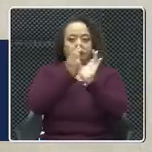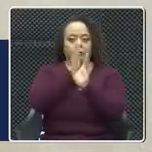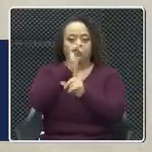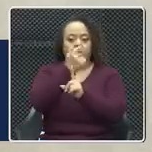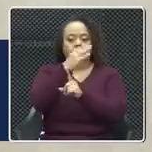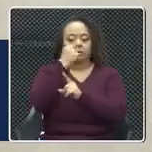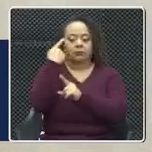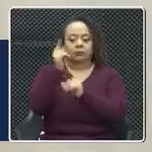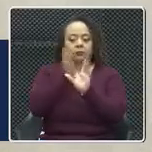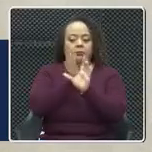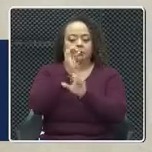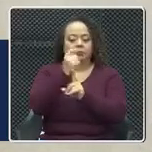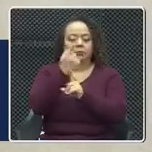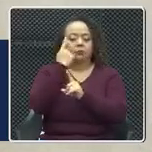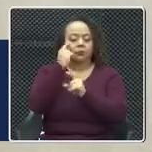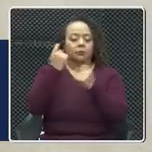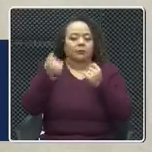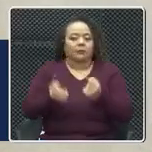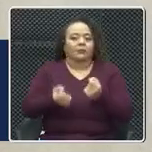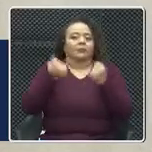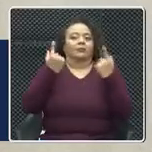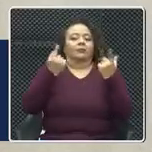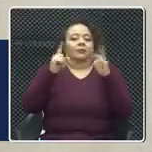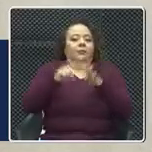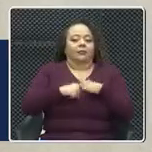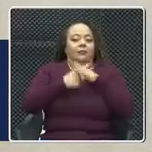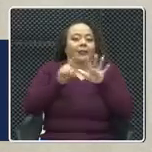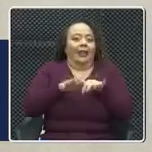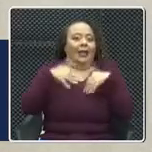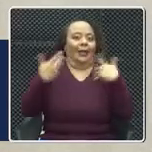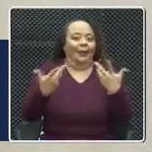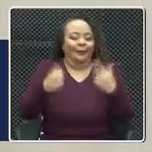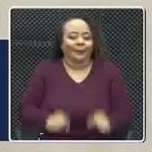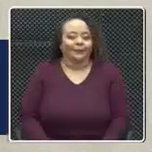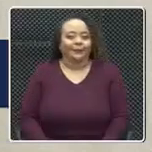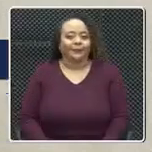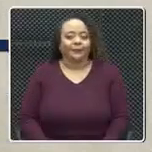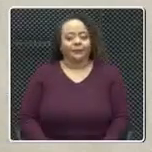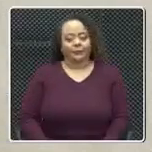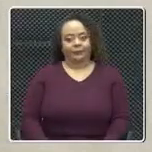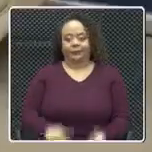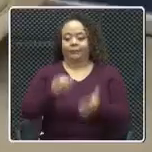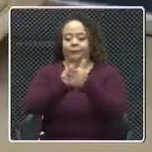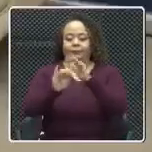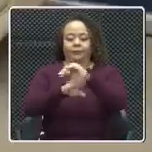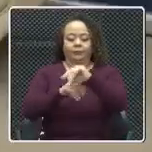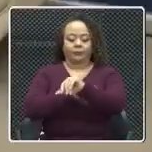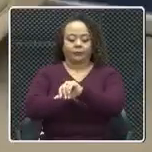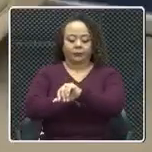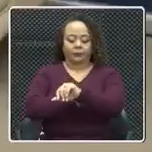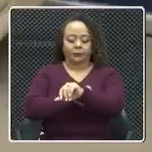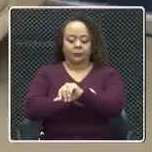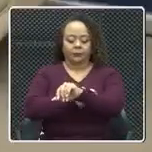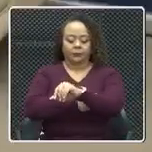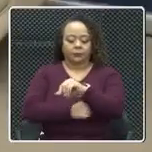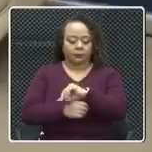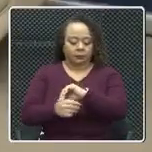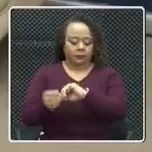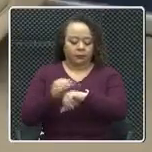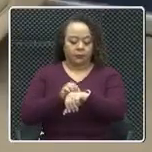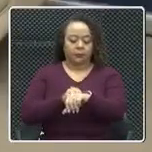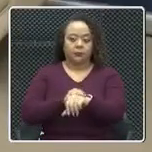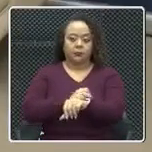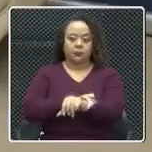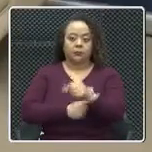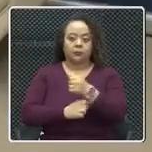y riesgo psicosocial para entender por dónde entrar al tema. Ok, ¿de excelente. Acuerdo? Esa es la primera base. Esa es la base. Okay, o sea, esa es la base porque